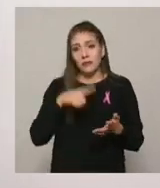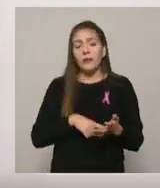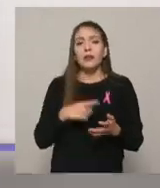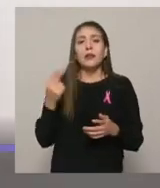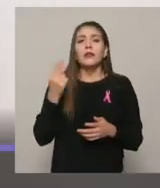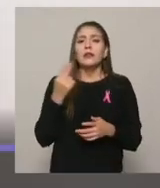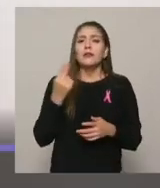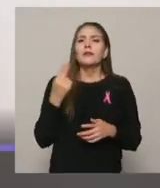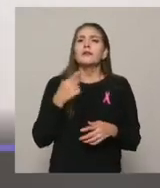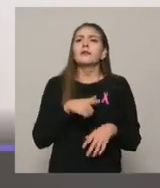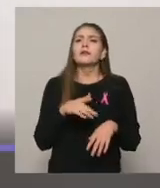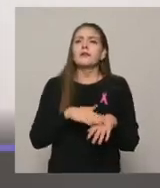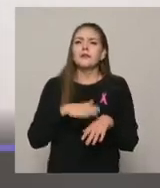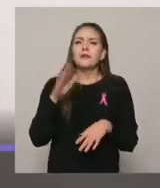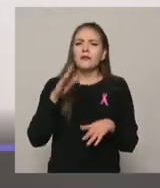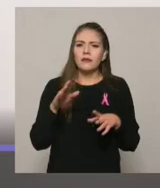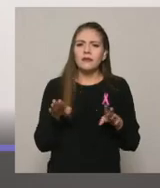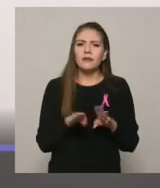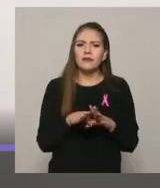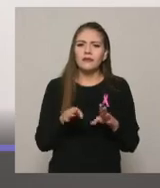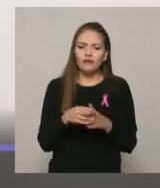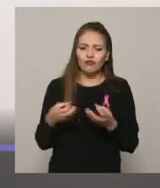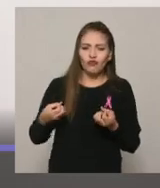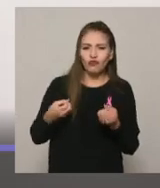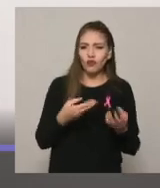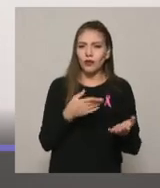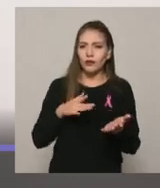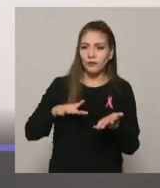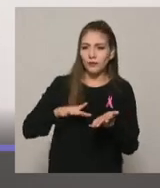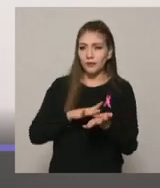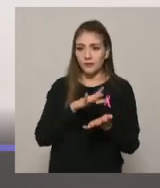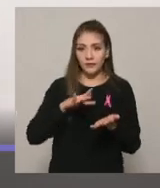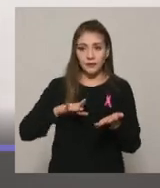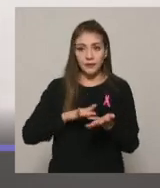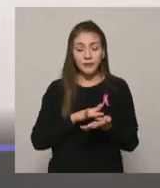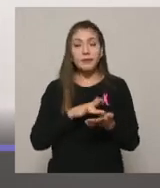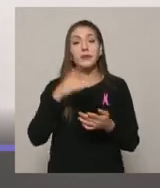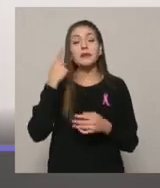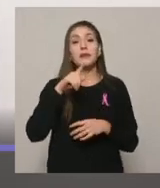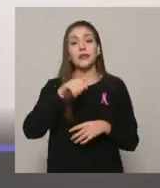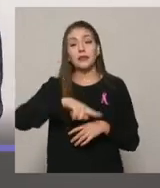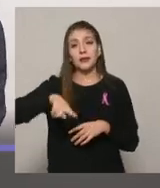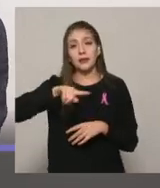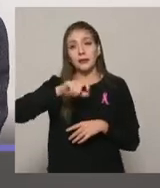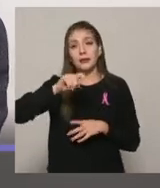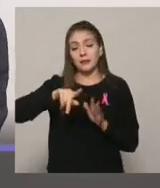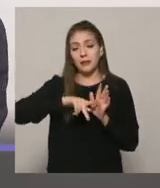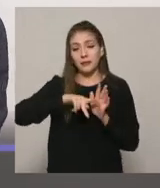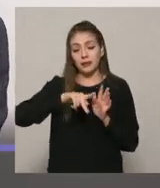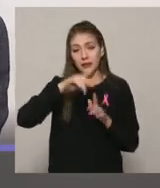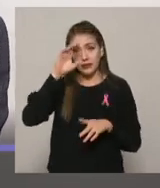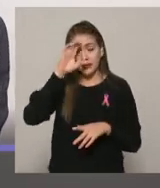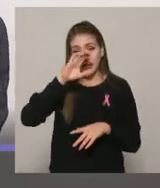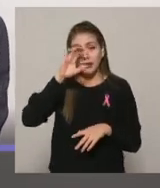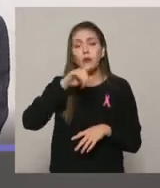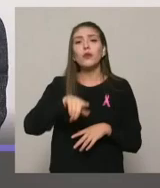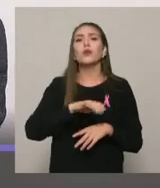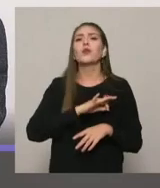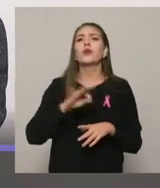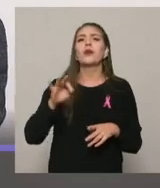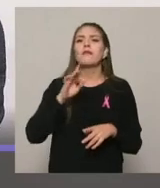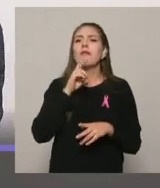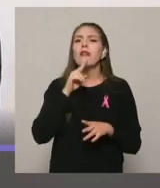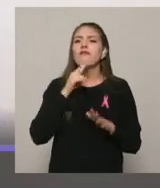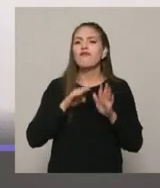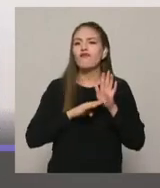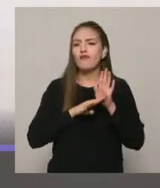tuviera más alimento para que este organismo llamado periodismo científico creciera a mayor velocidad. Ahí es donde está